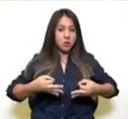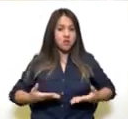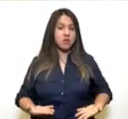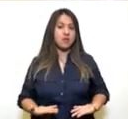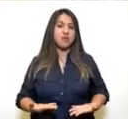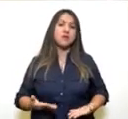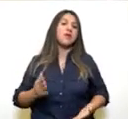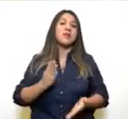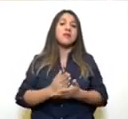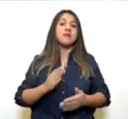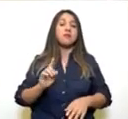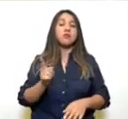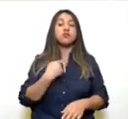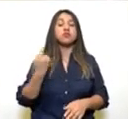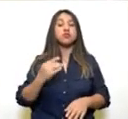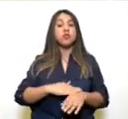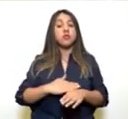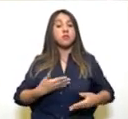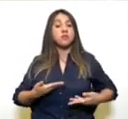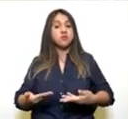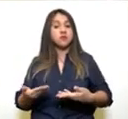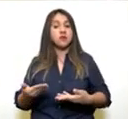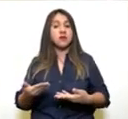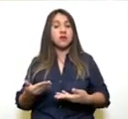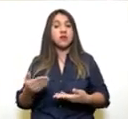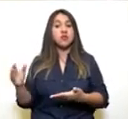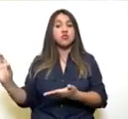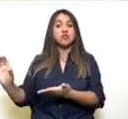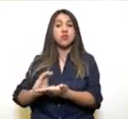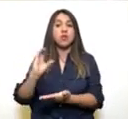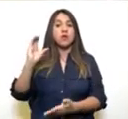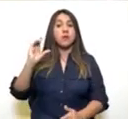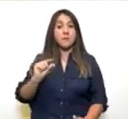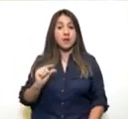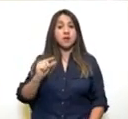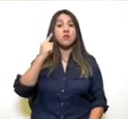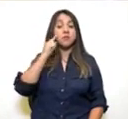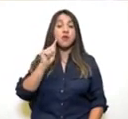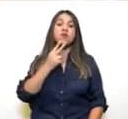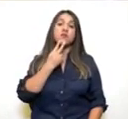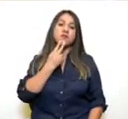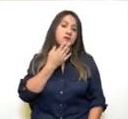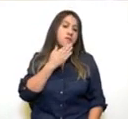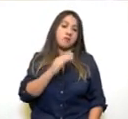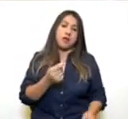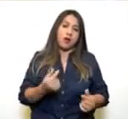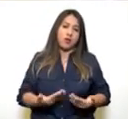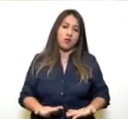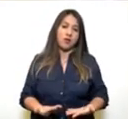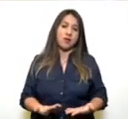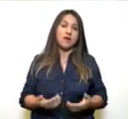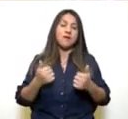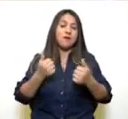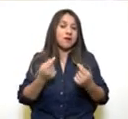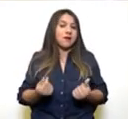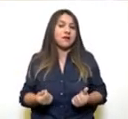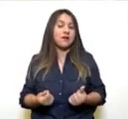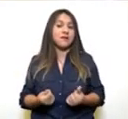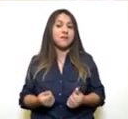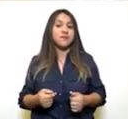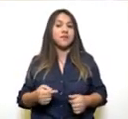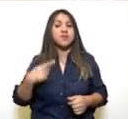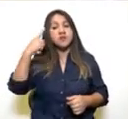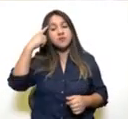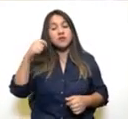dispuestos a ganar menos pero vivir mejor y creo que estos